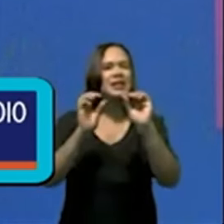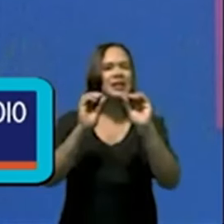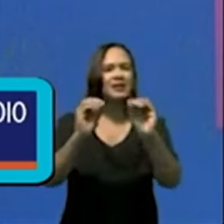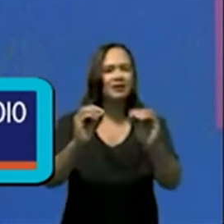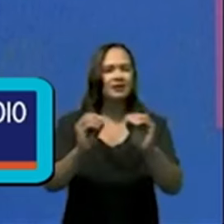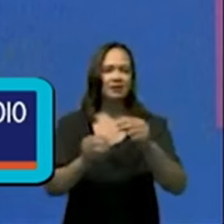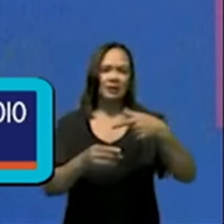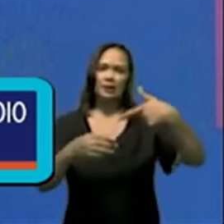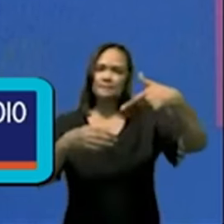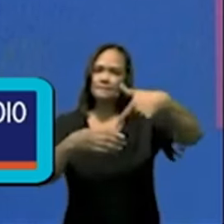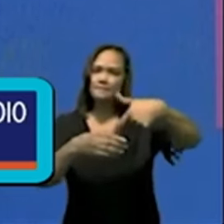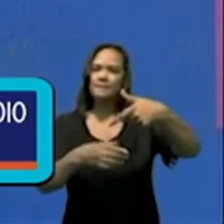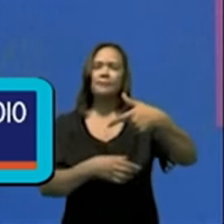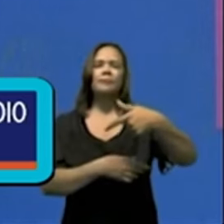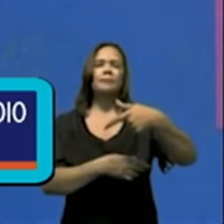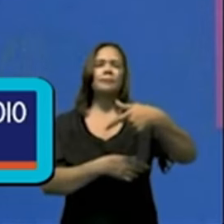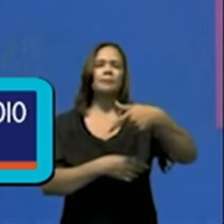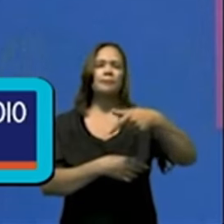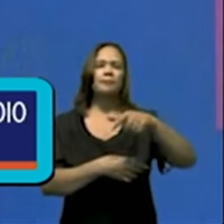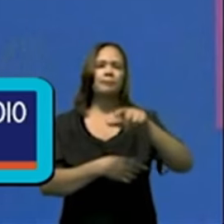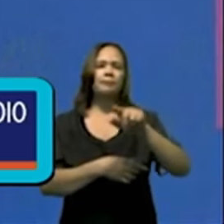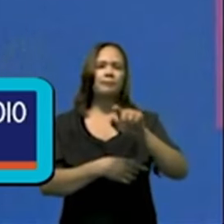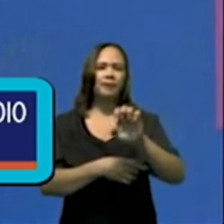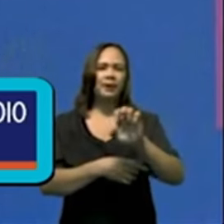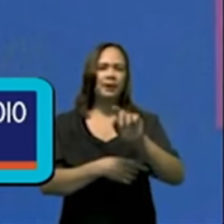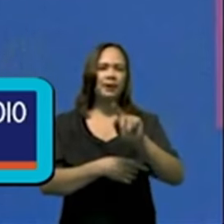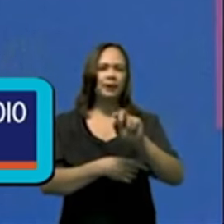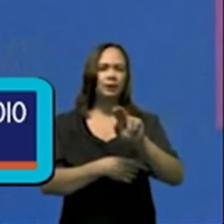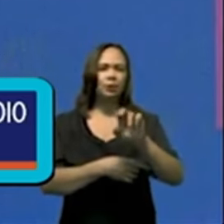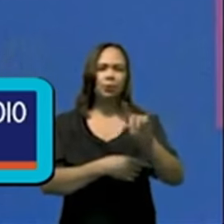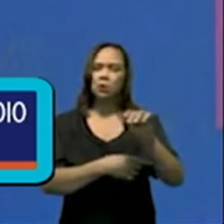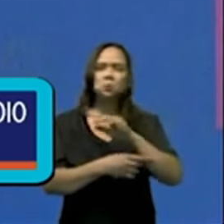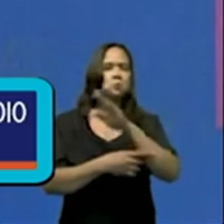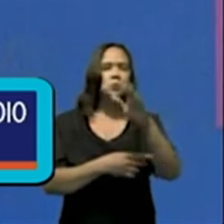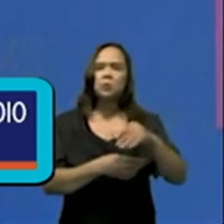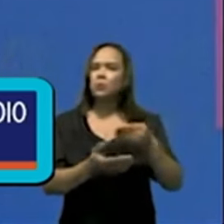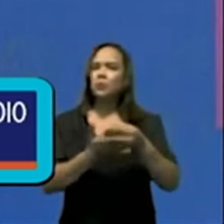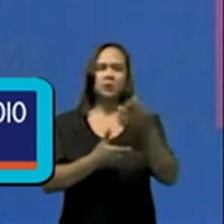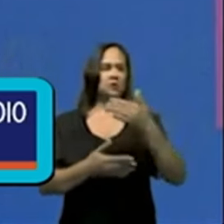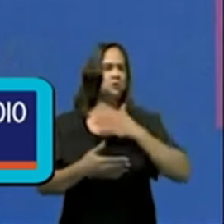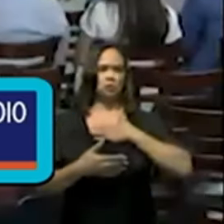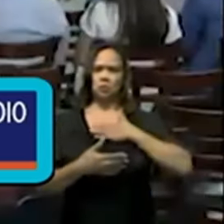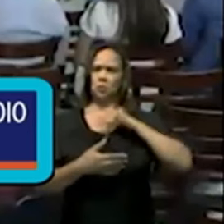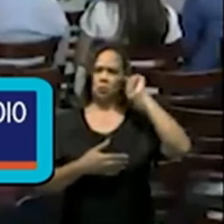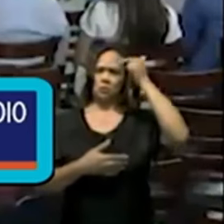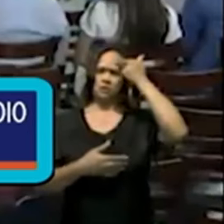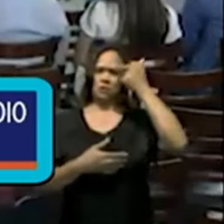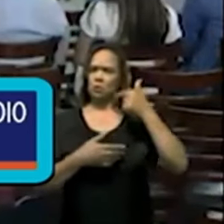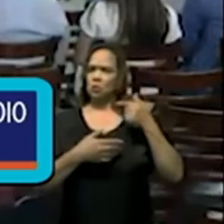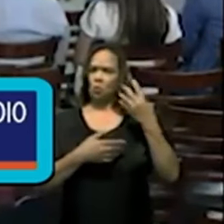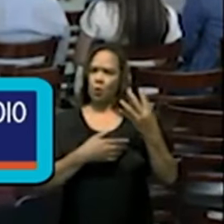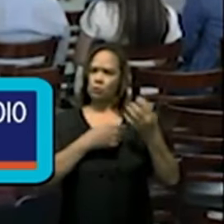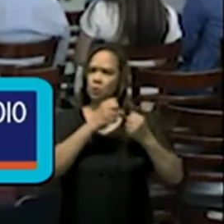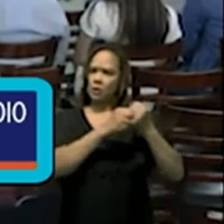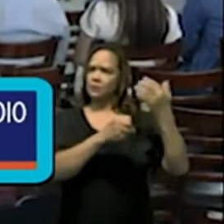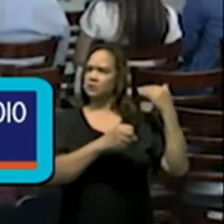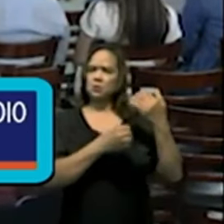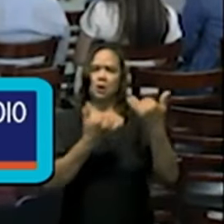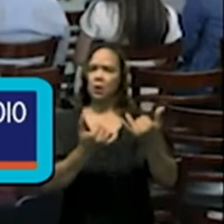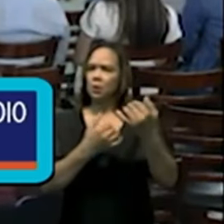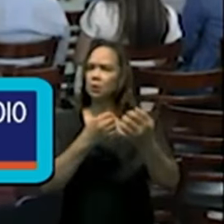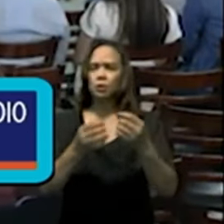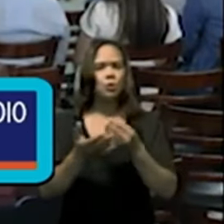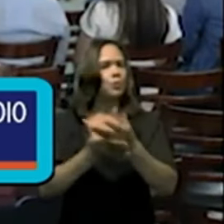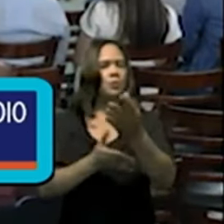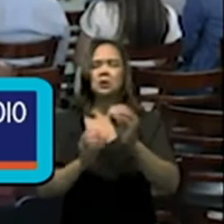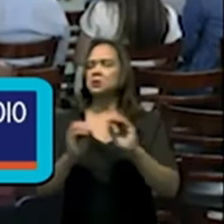galón. Sobre el tema, ya esos detalles, aquí está, bueno, está Leonardo, presidente de la Refinería Dominicana de